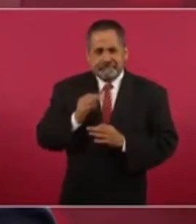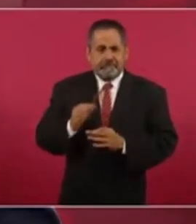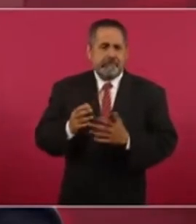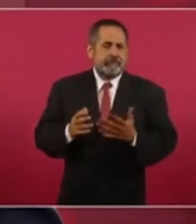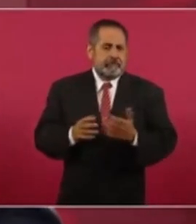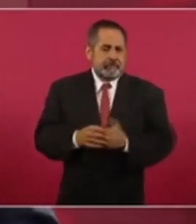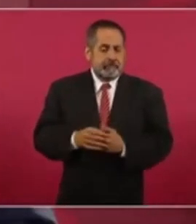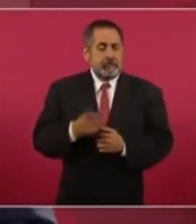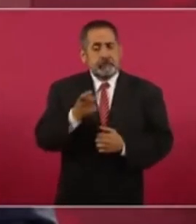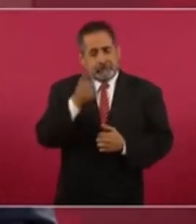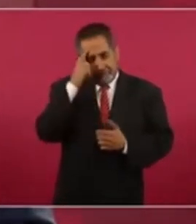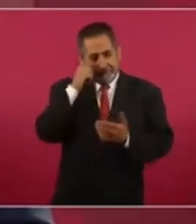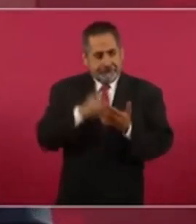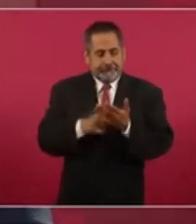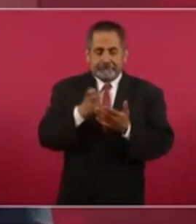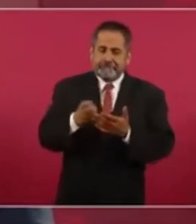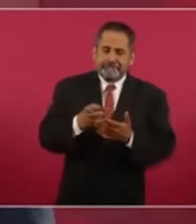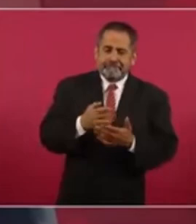Entonces creo en eso.